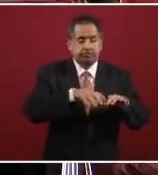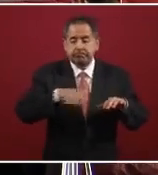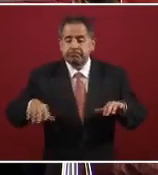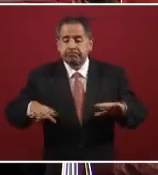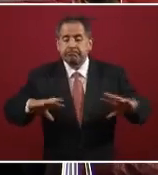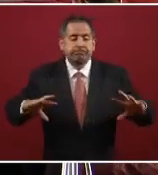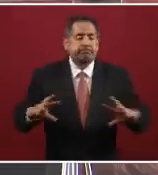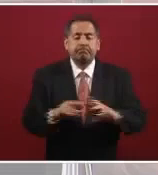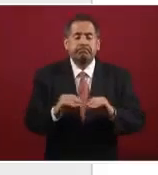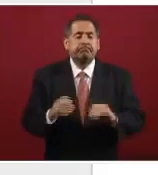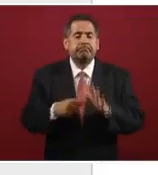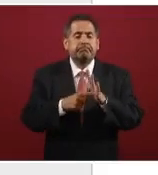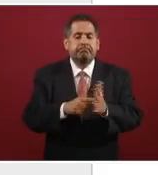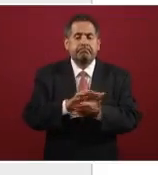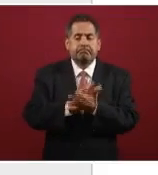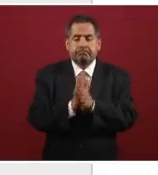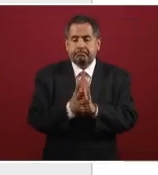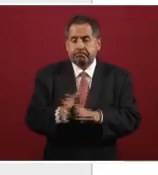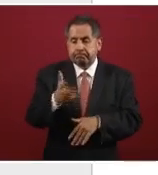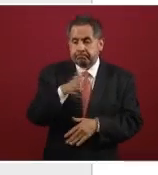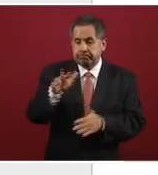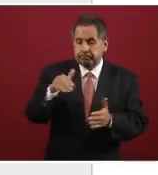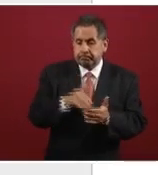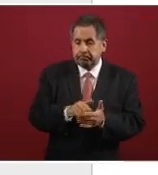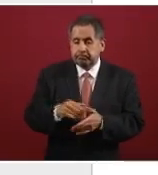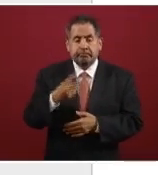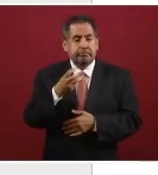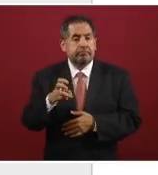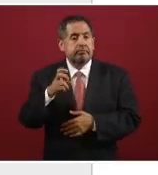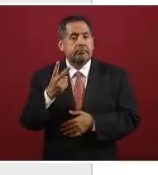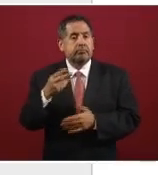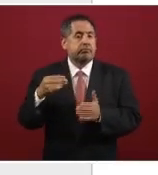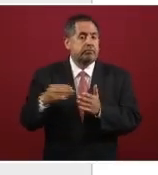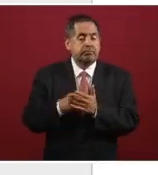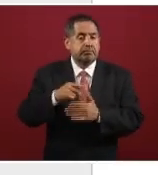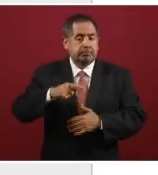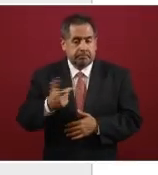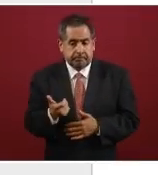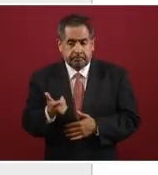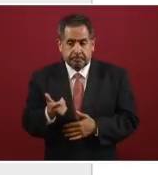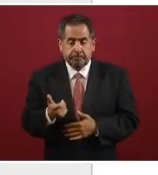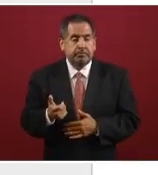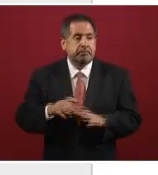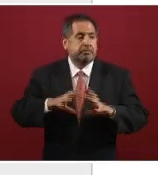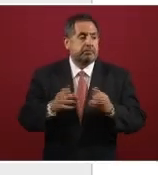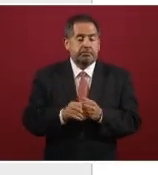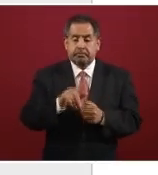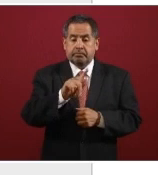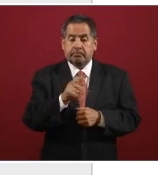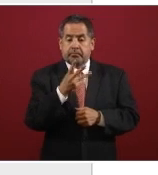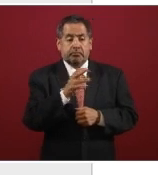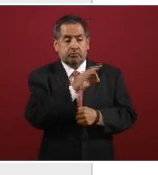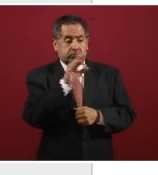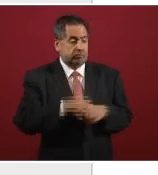equivale a 10 millones 302 mil pesos fueron alrededor del 74 por ciento de los lotes lo que